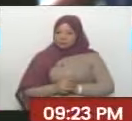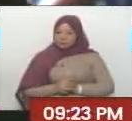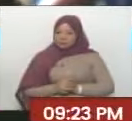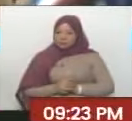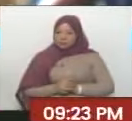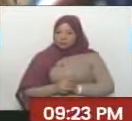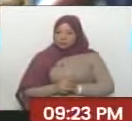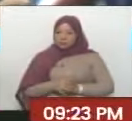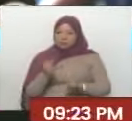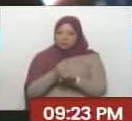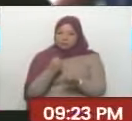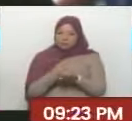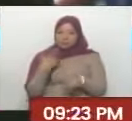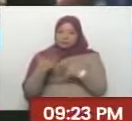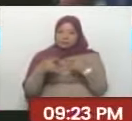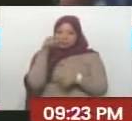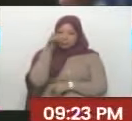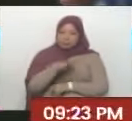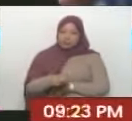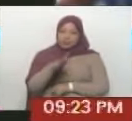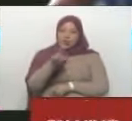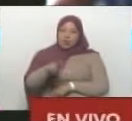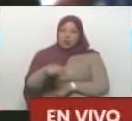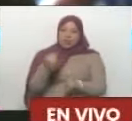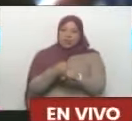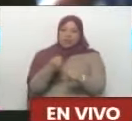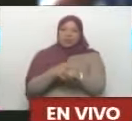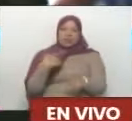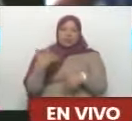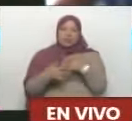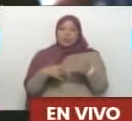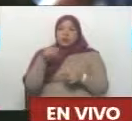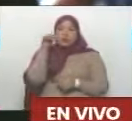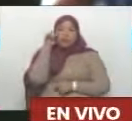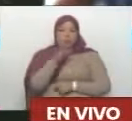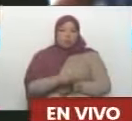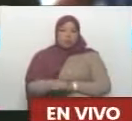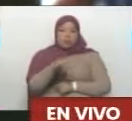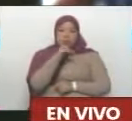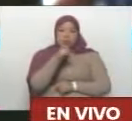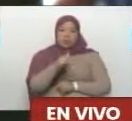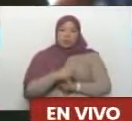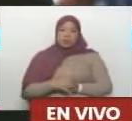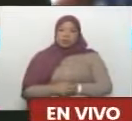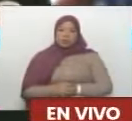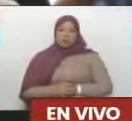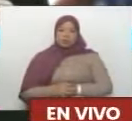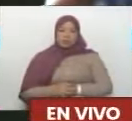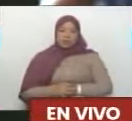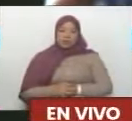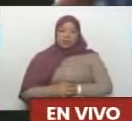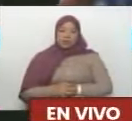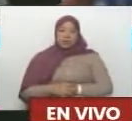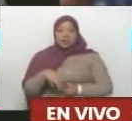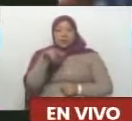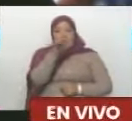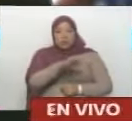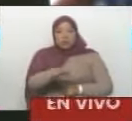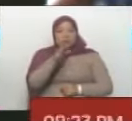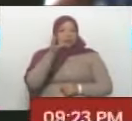Sus canciones obedecen a ese pueblo. No hay nada que esté en los repertorios de la música, del canto y de los bailes que no provenga del pueblo. Si